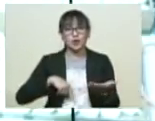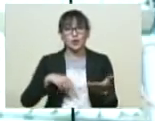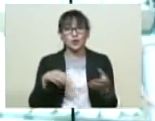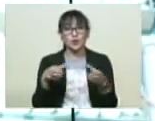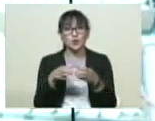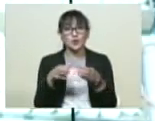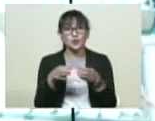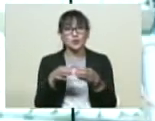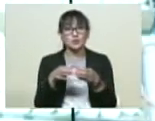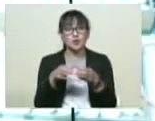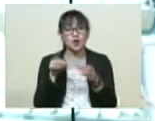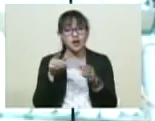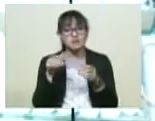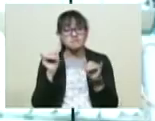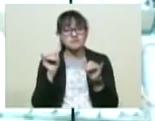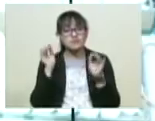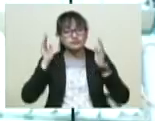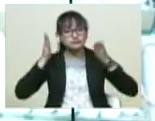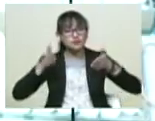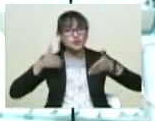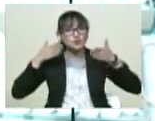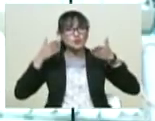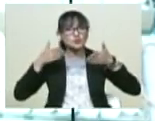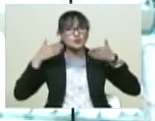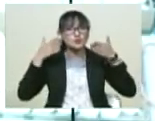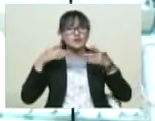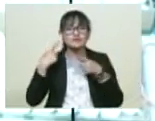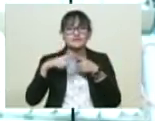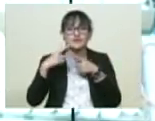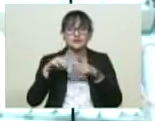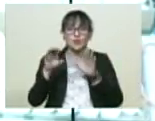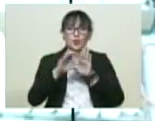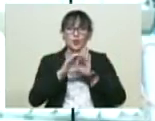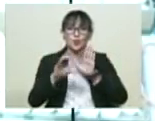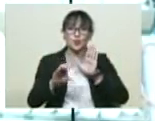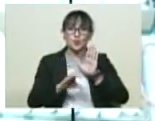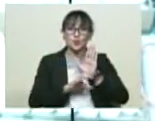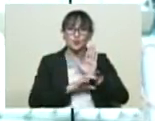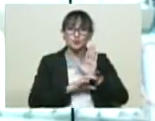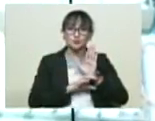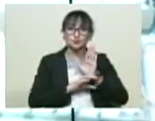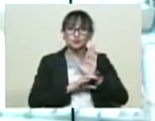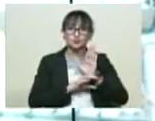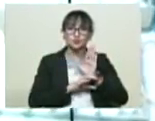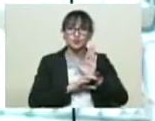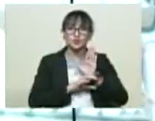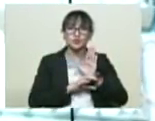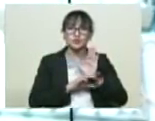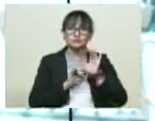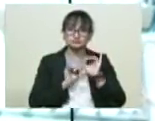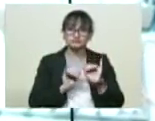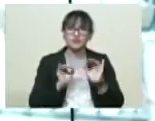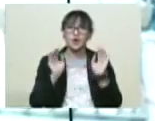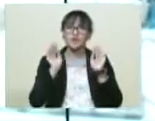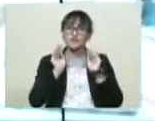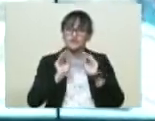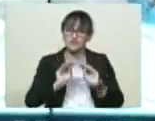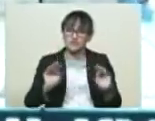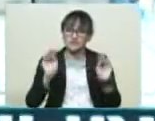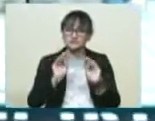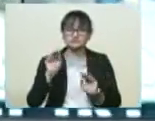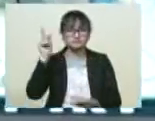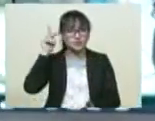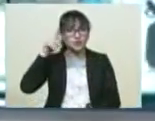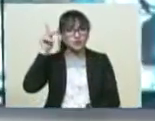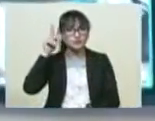como instructor de diferentes cursos para la formación de instructores